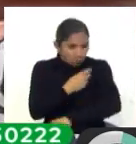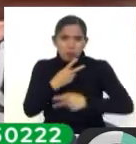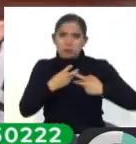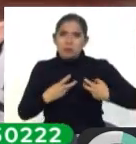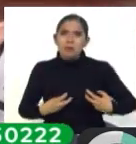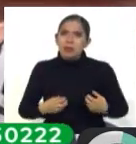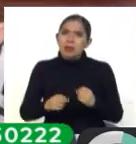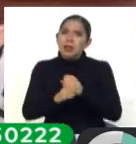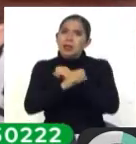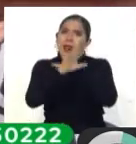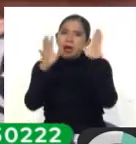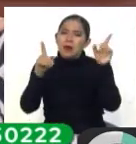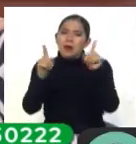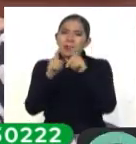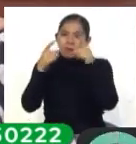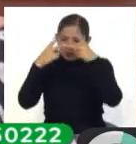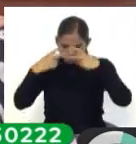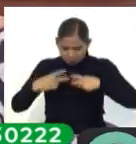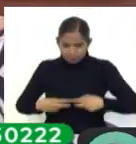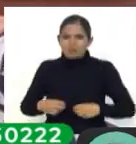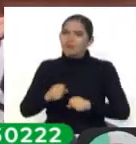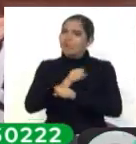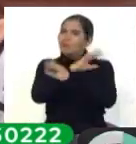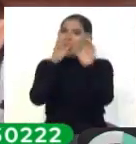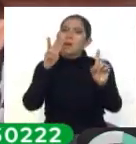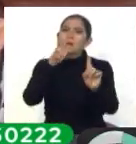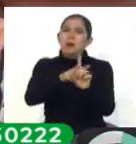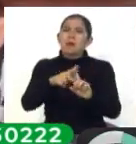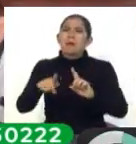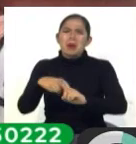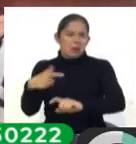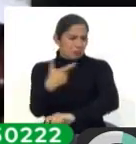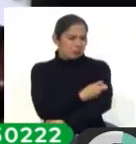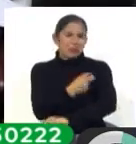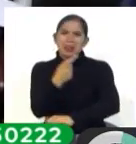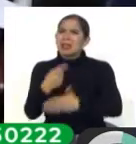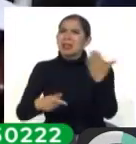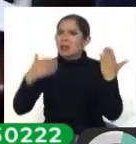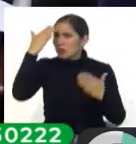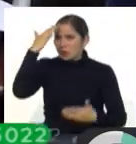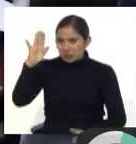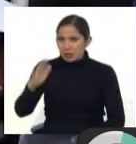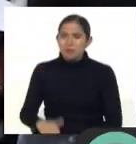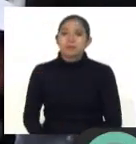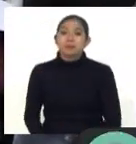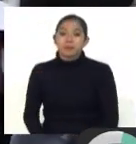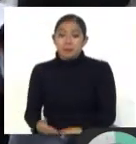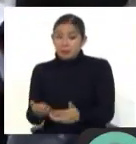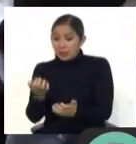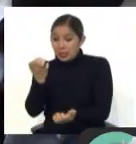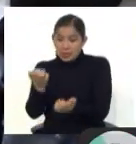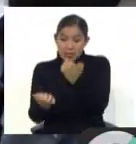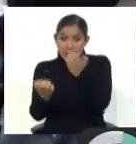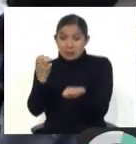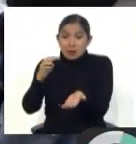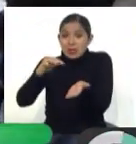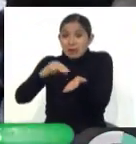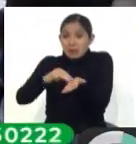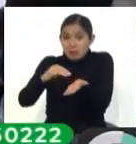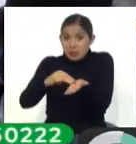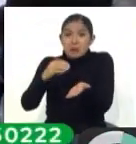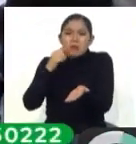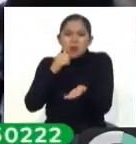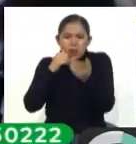también establece que sí le hubieran inyectado no sabemos qué en los brazos. Dentro de la valoración forense que se realizó a la